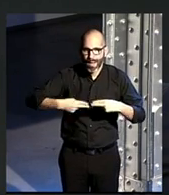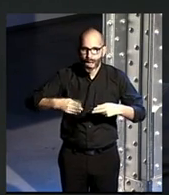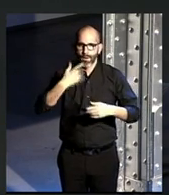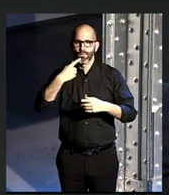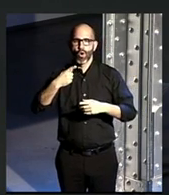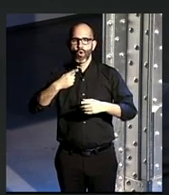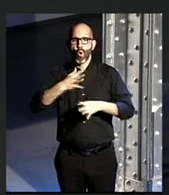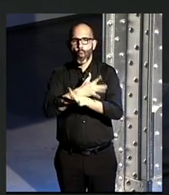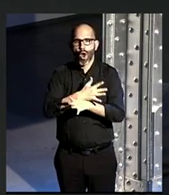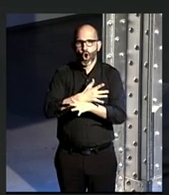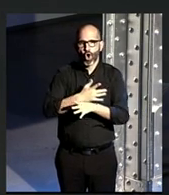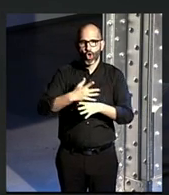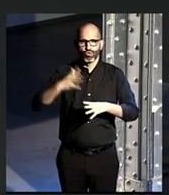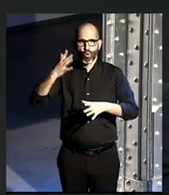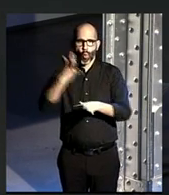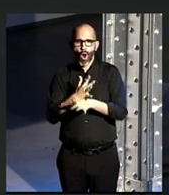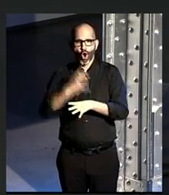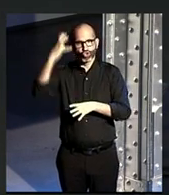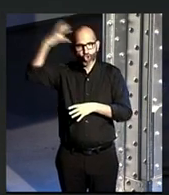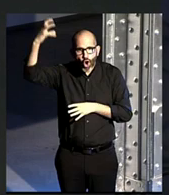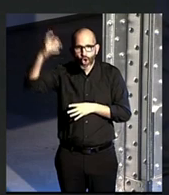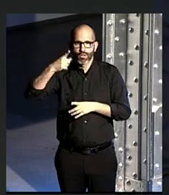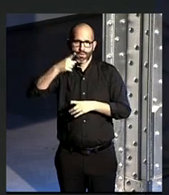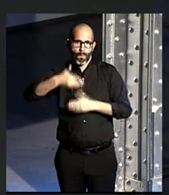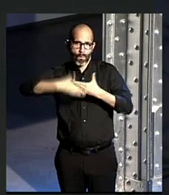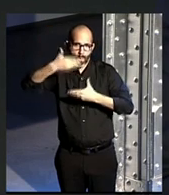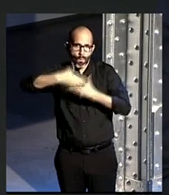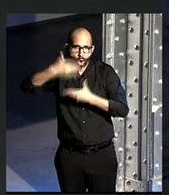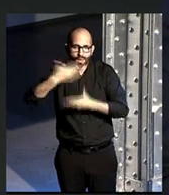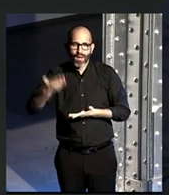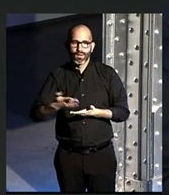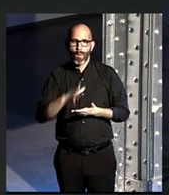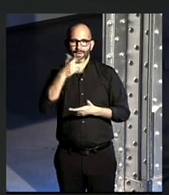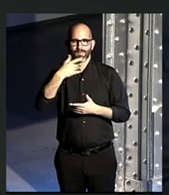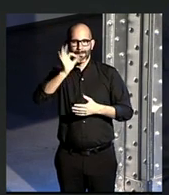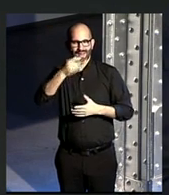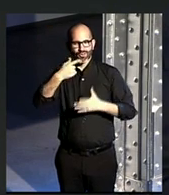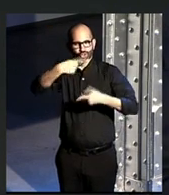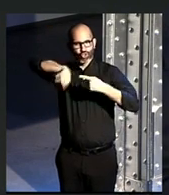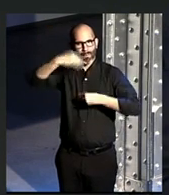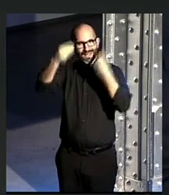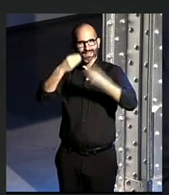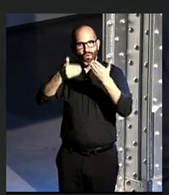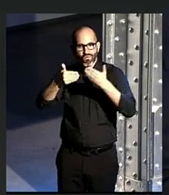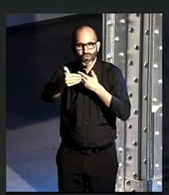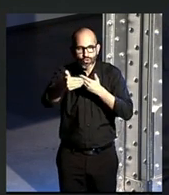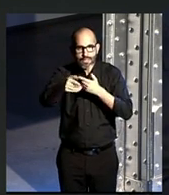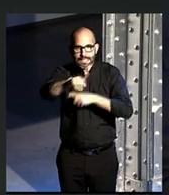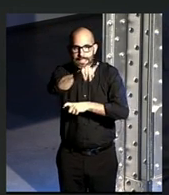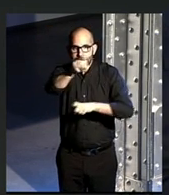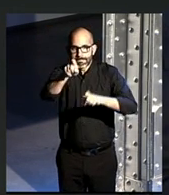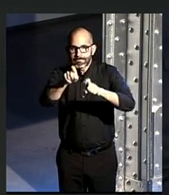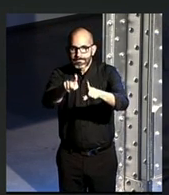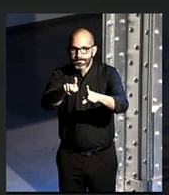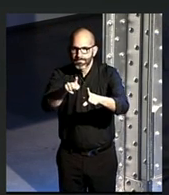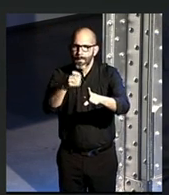ejemplo, está muy de moda. O sea, estamos mirando al pasado porque el futuro nos inquieta. Ajá. Es